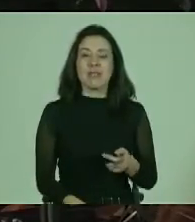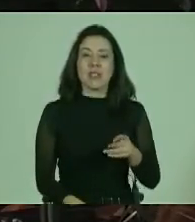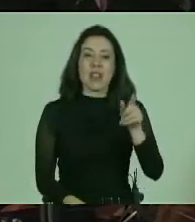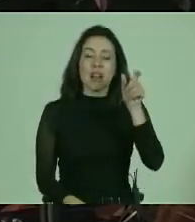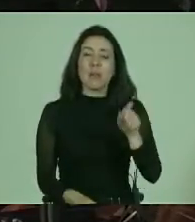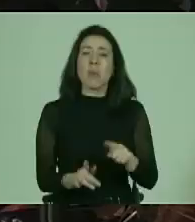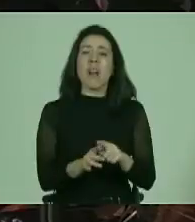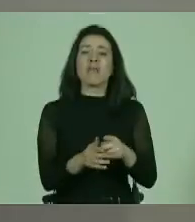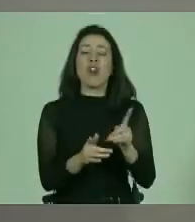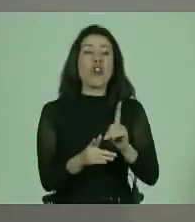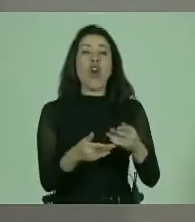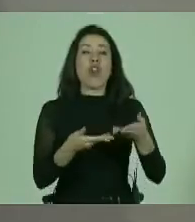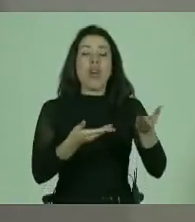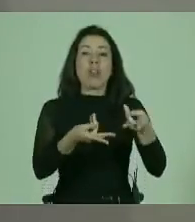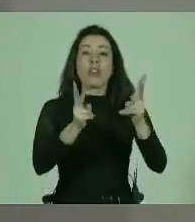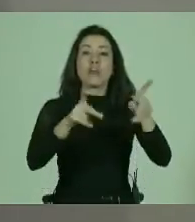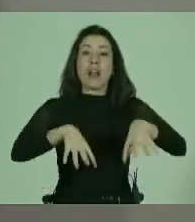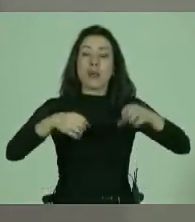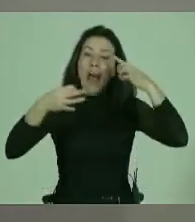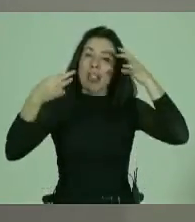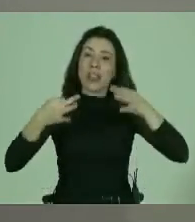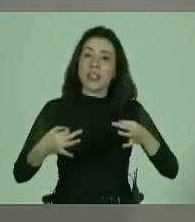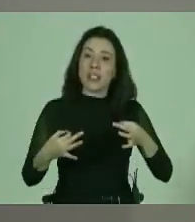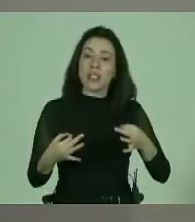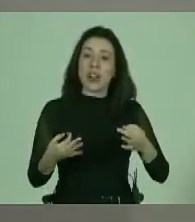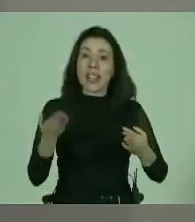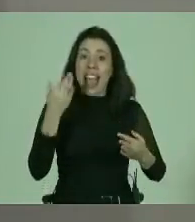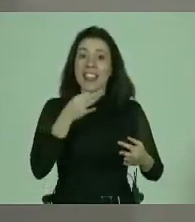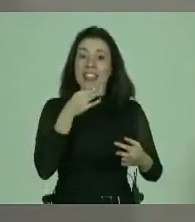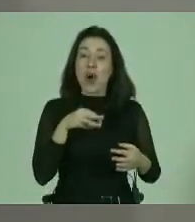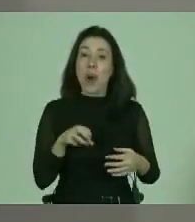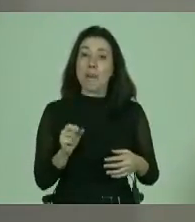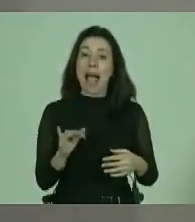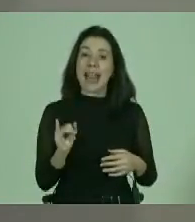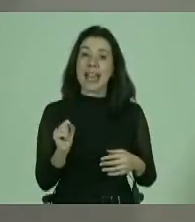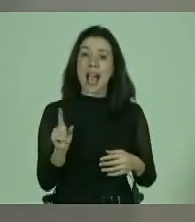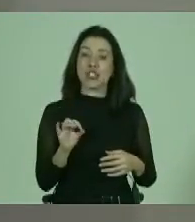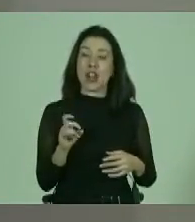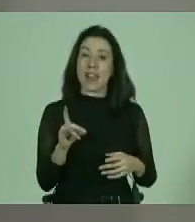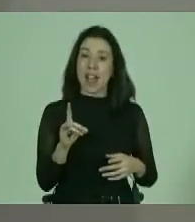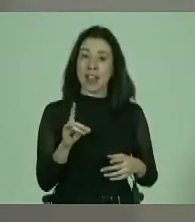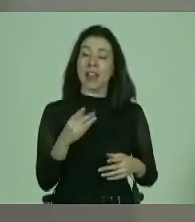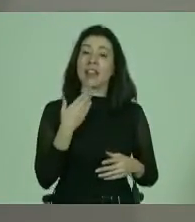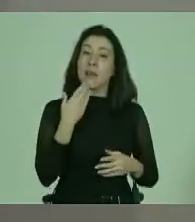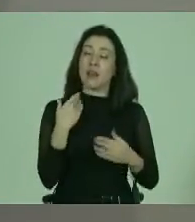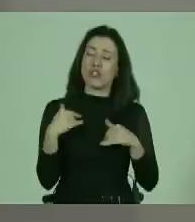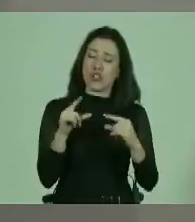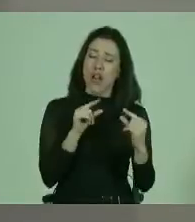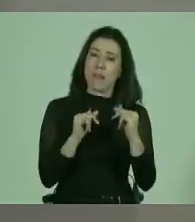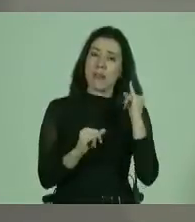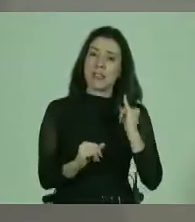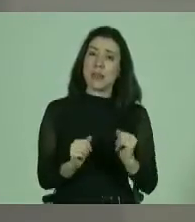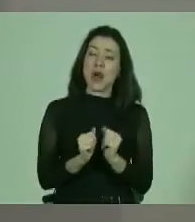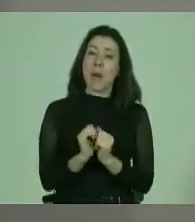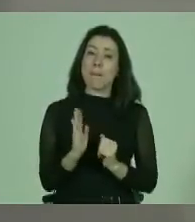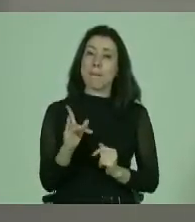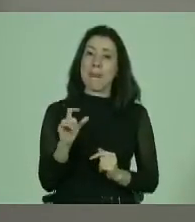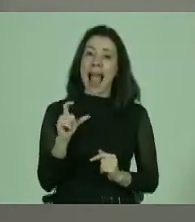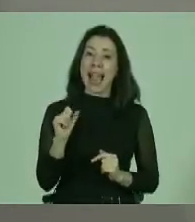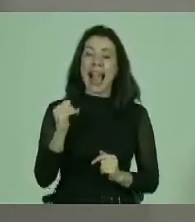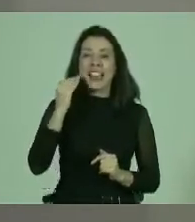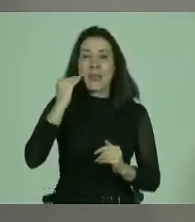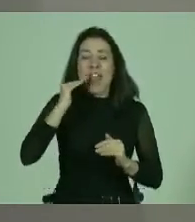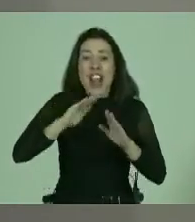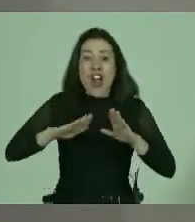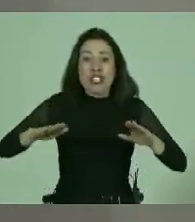elimina en la toma de decisiones que es lo que antes ha dicho maría soledad también lo comentamos siempre con blanca propósito en los menores